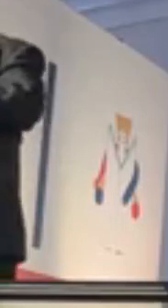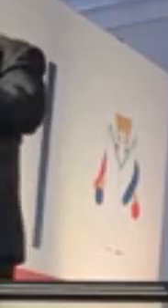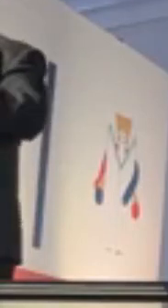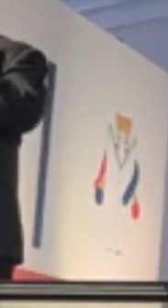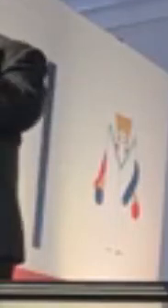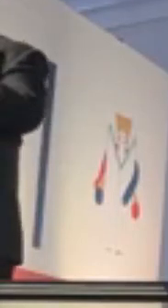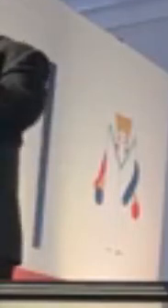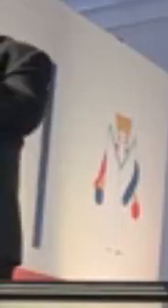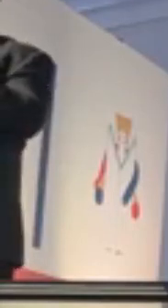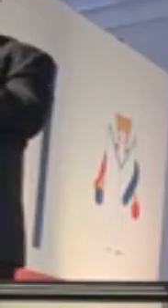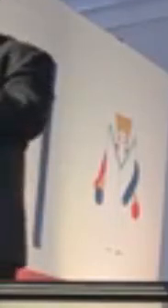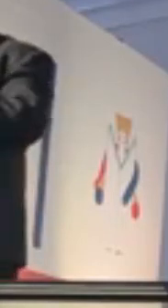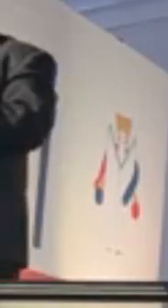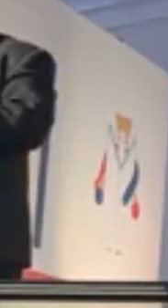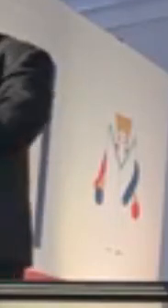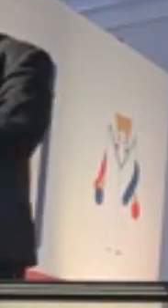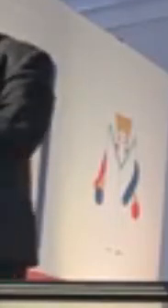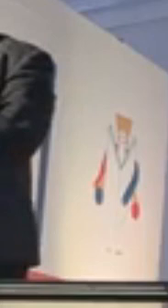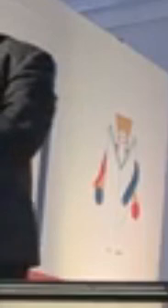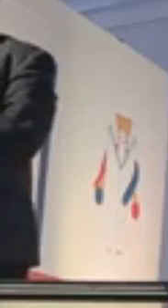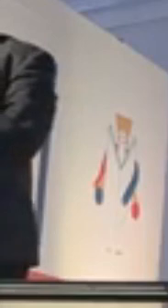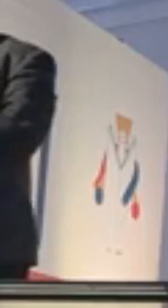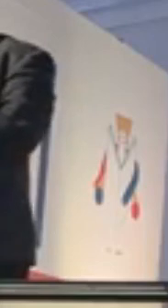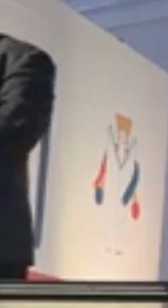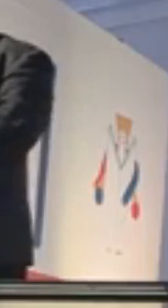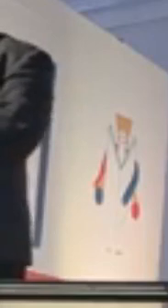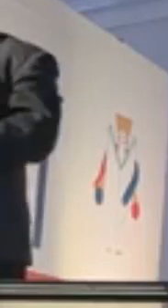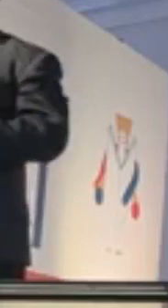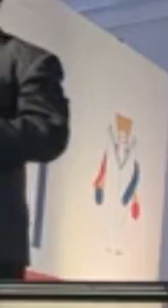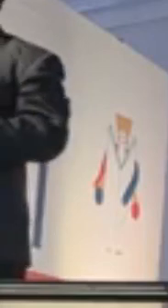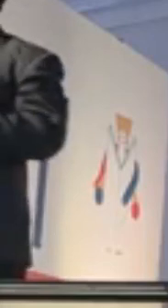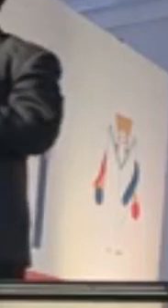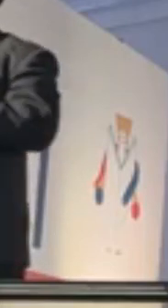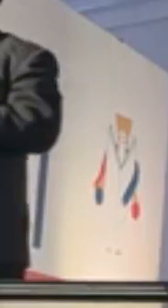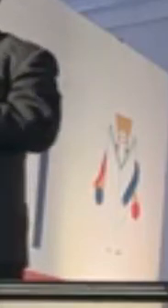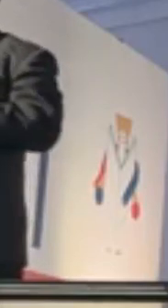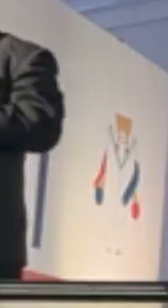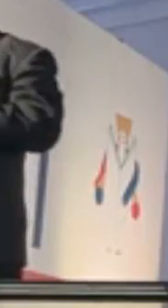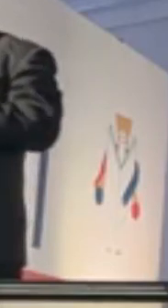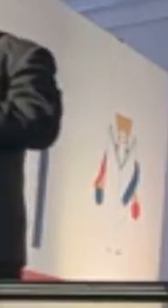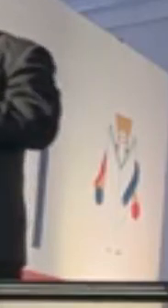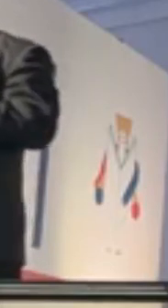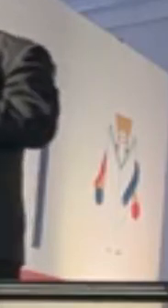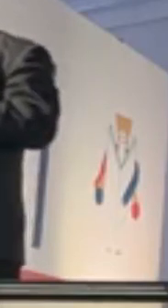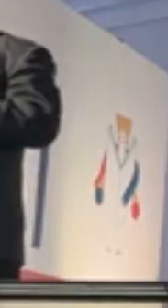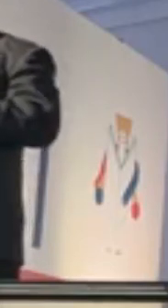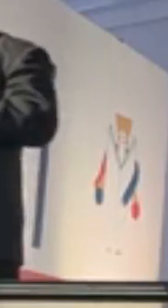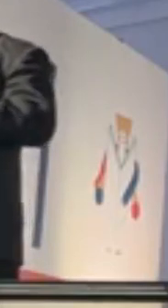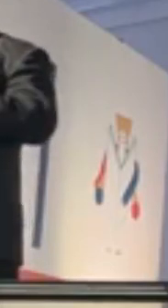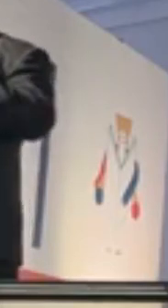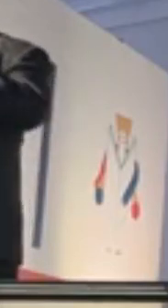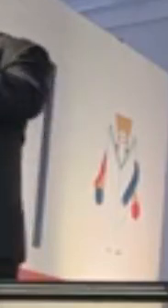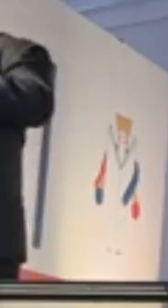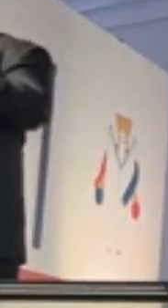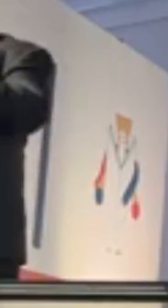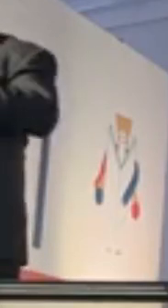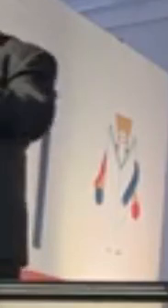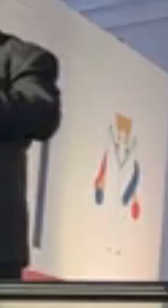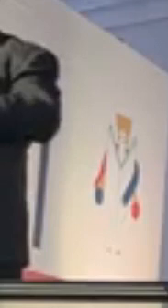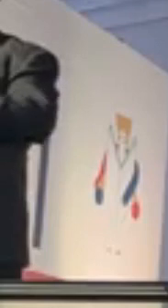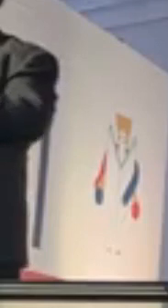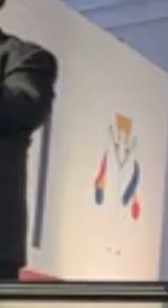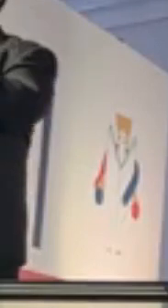de las medidas. Por tanto, los intereses geopolíticos están detrás del lawfare, la